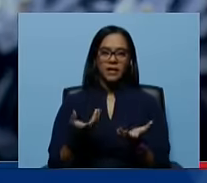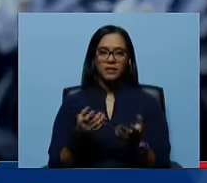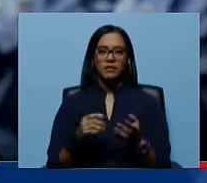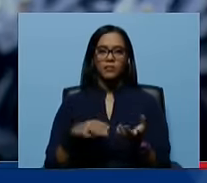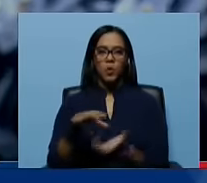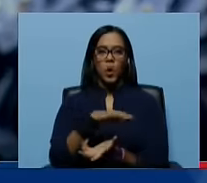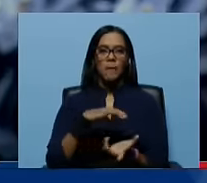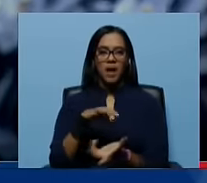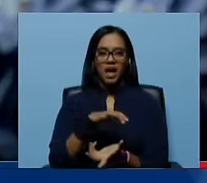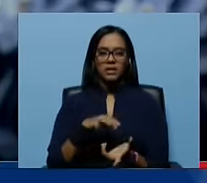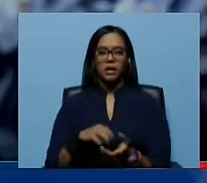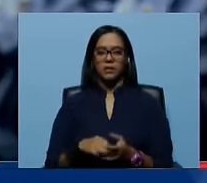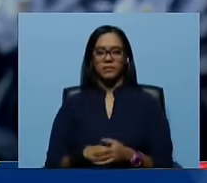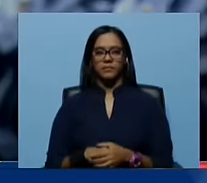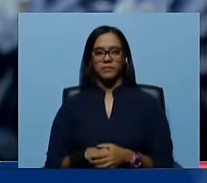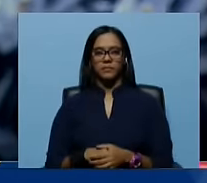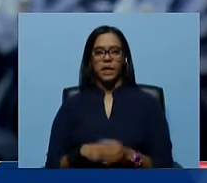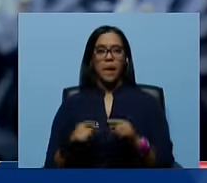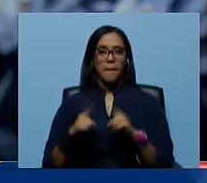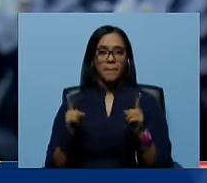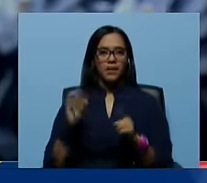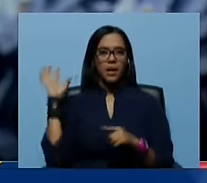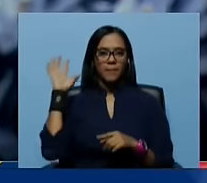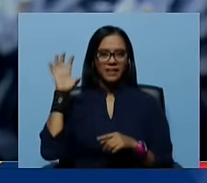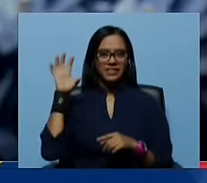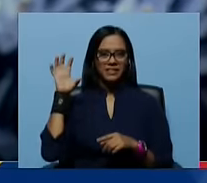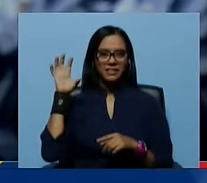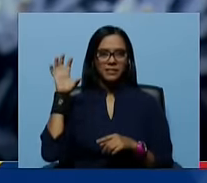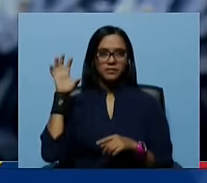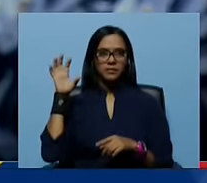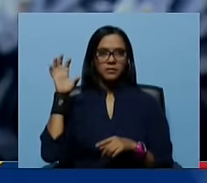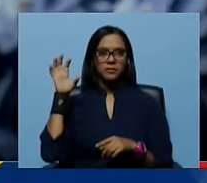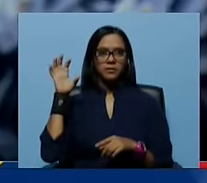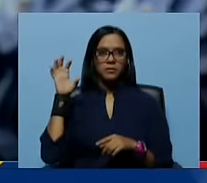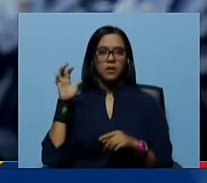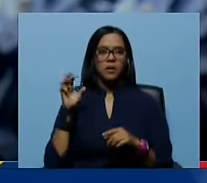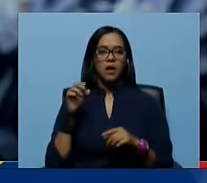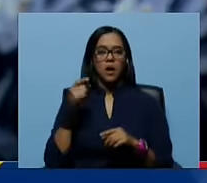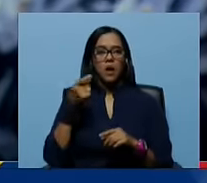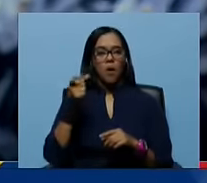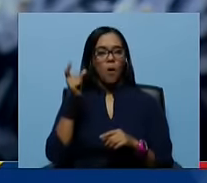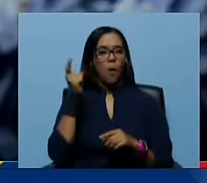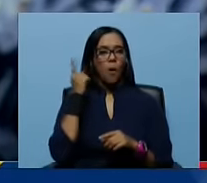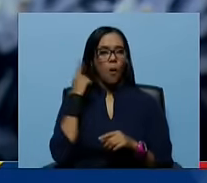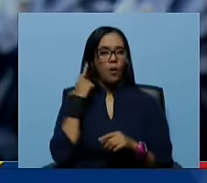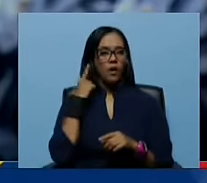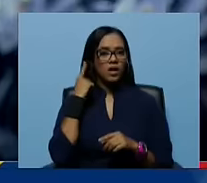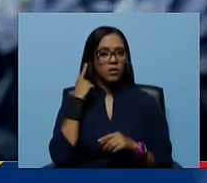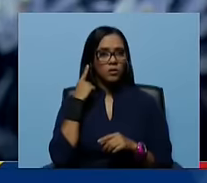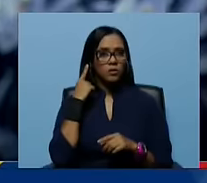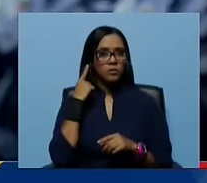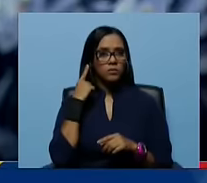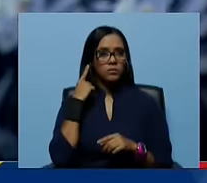disfuncionales, pero en el país. Oído con esto que voy a decir.